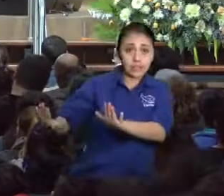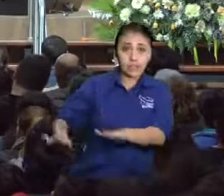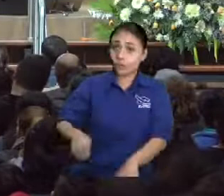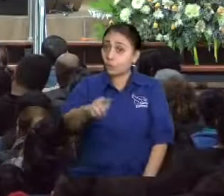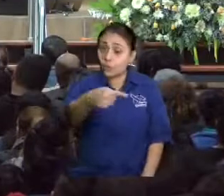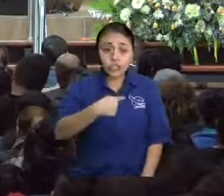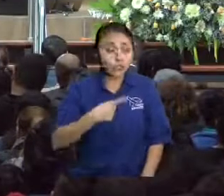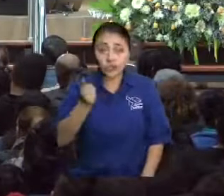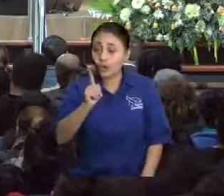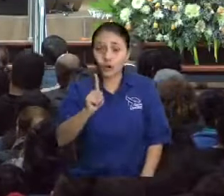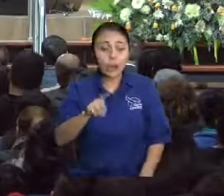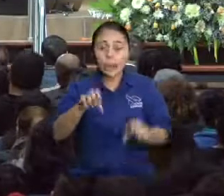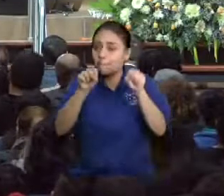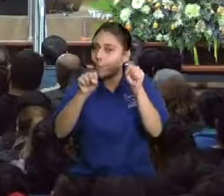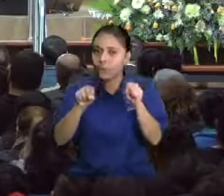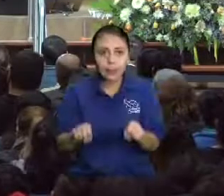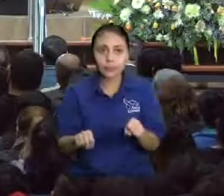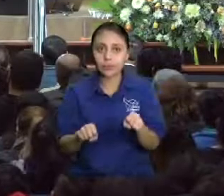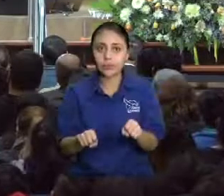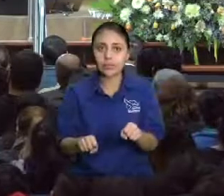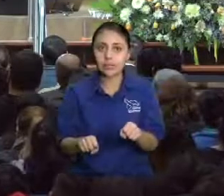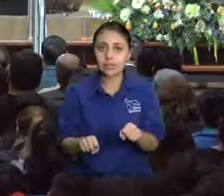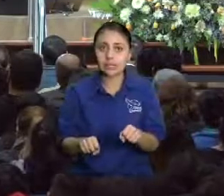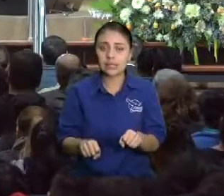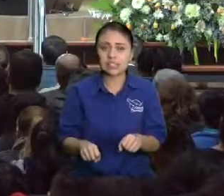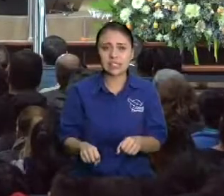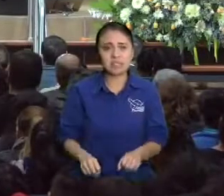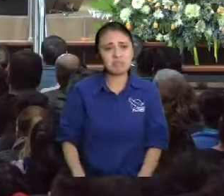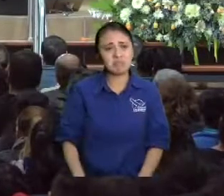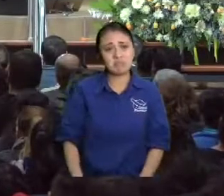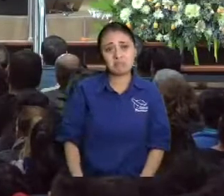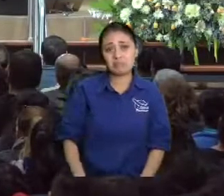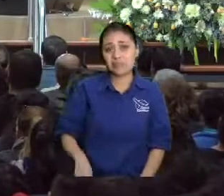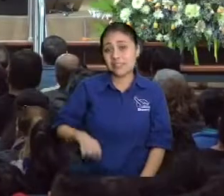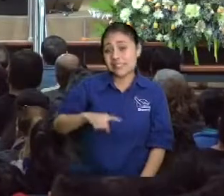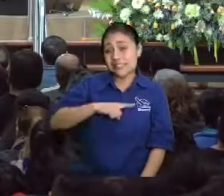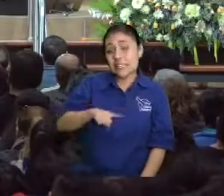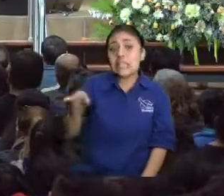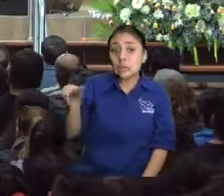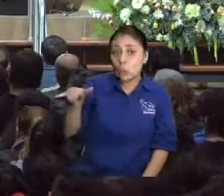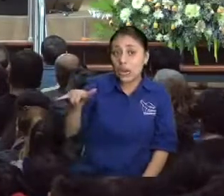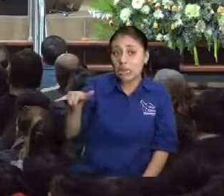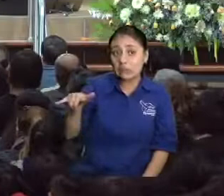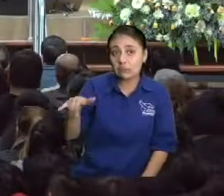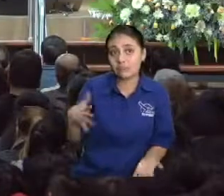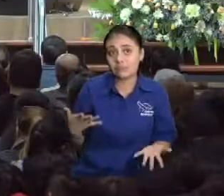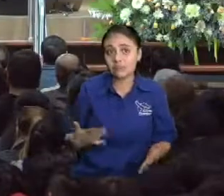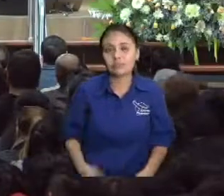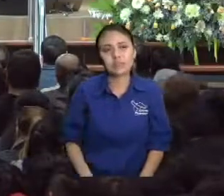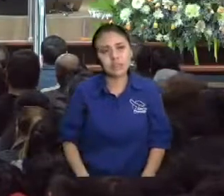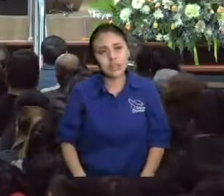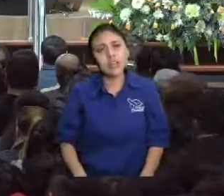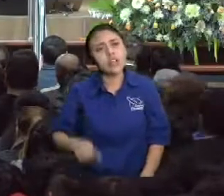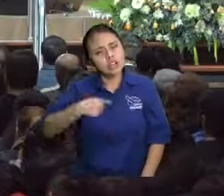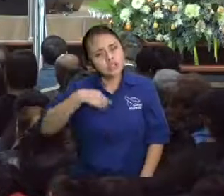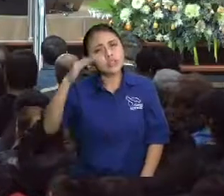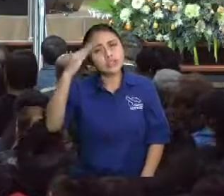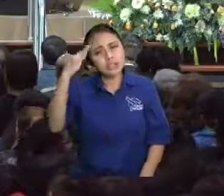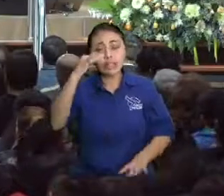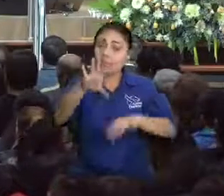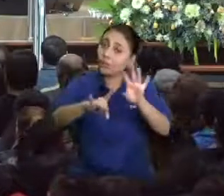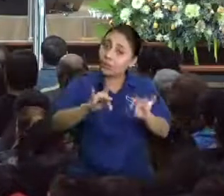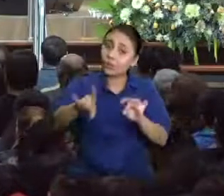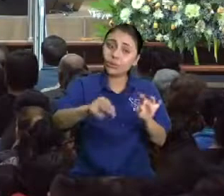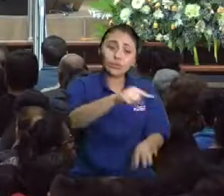hermano. Y mire, hermano, bendito, amado. Yo sé que algunos de ustedes tal vez están esperando que les